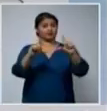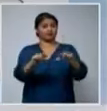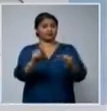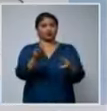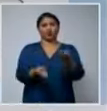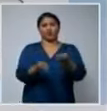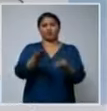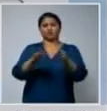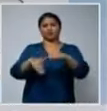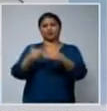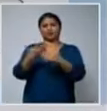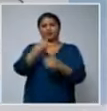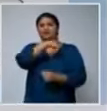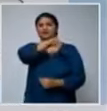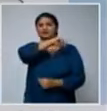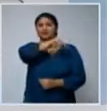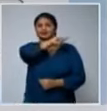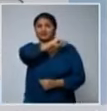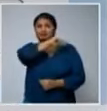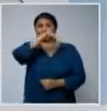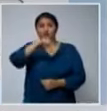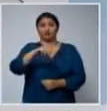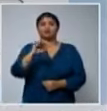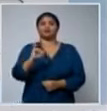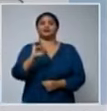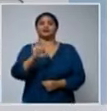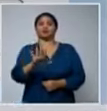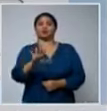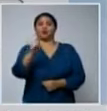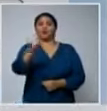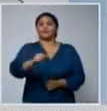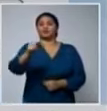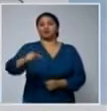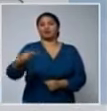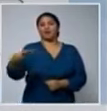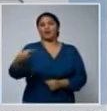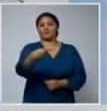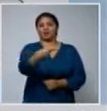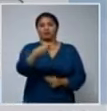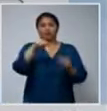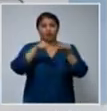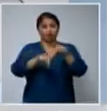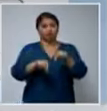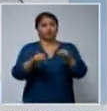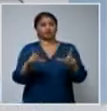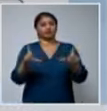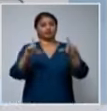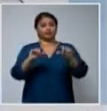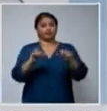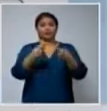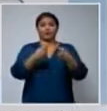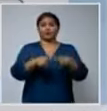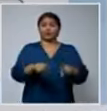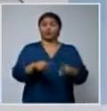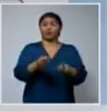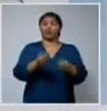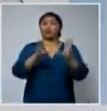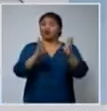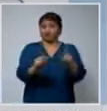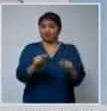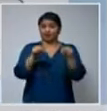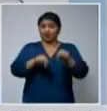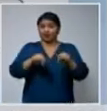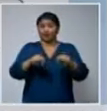menos 65 casos diagnosticados. De todas formas, una cifra de casos diagnosticados